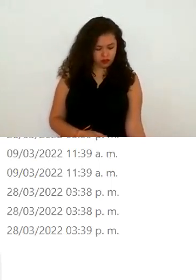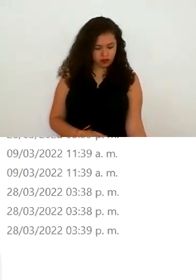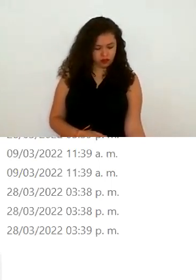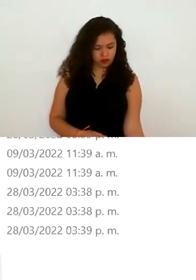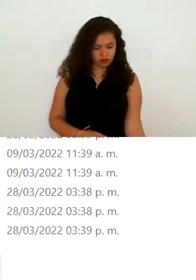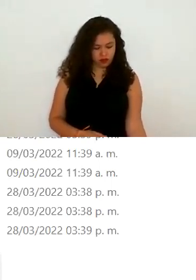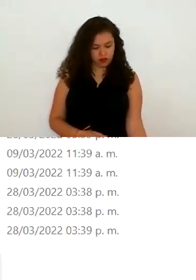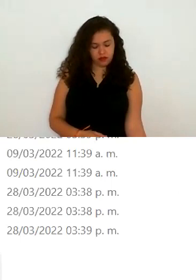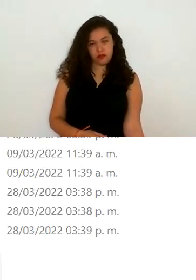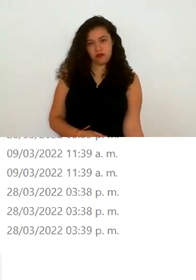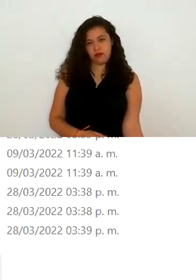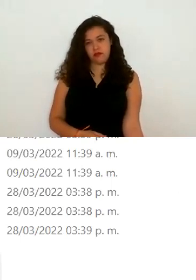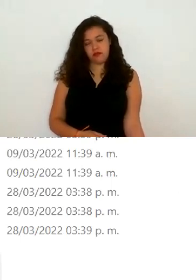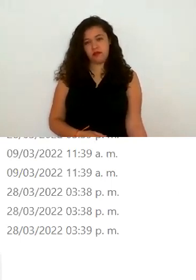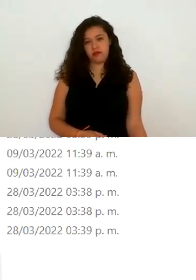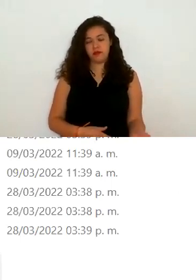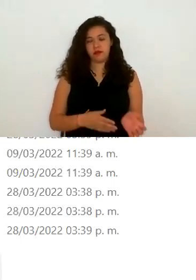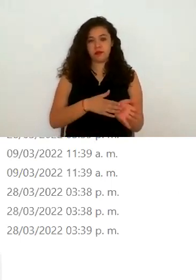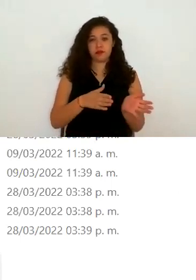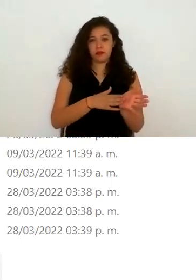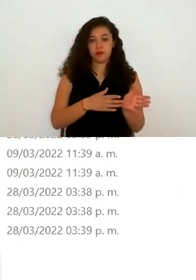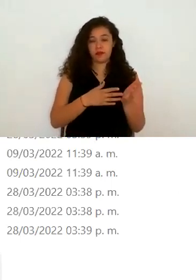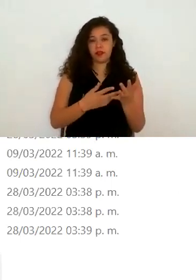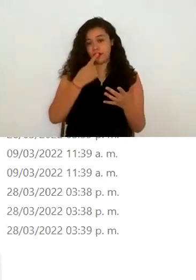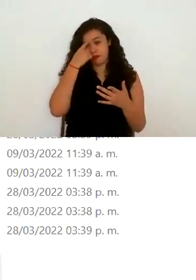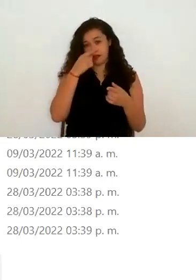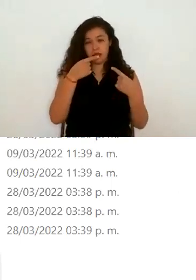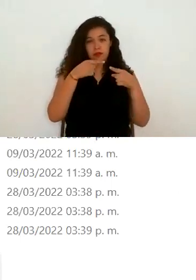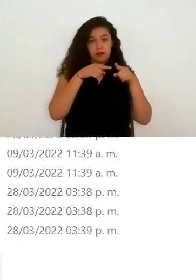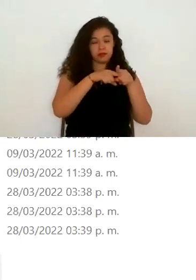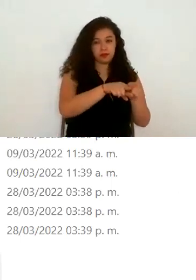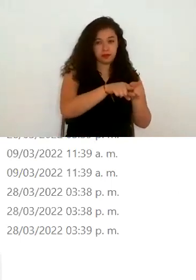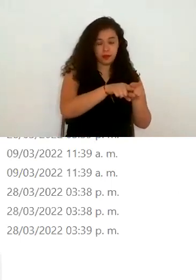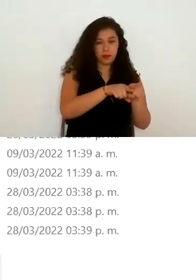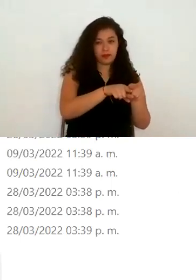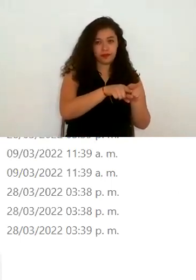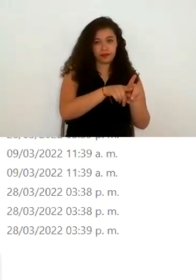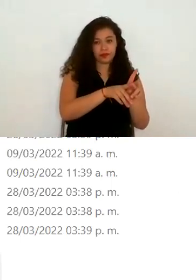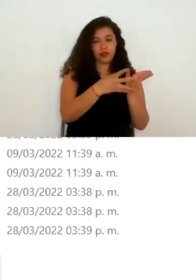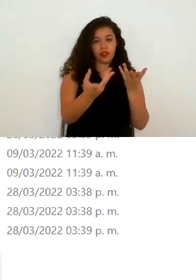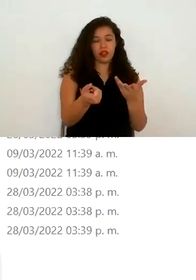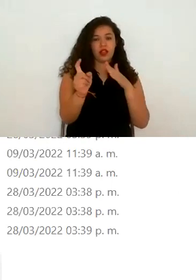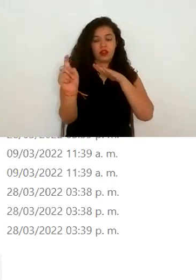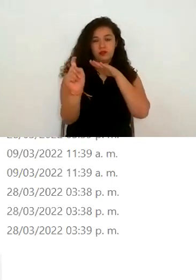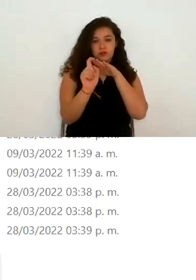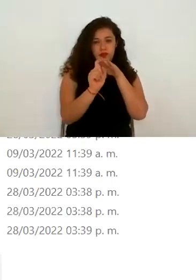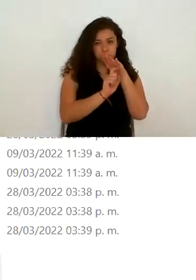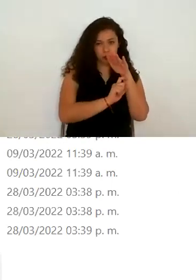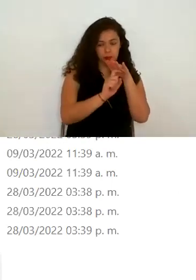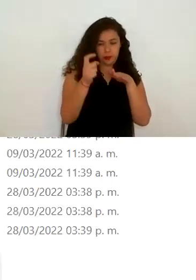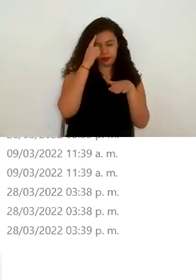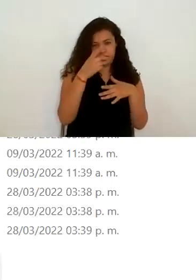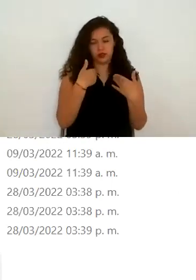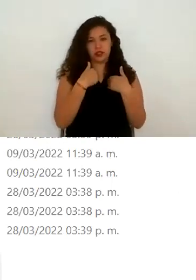bueno, yo estoy pasando los documentos analógicos a través de un escáner para hacerlo legible a